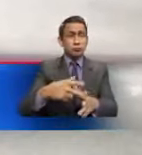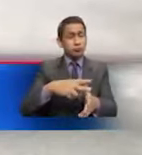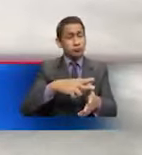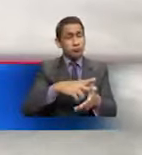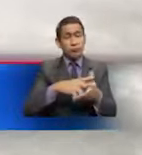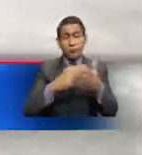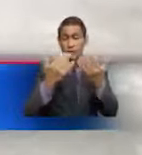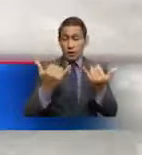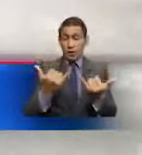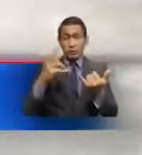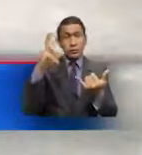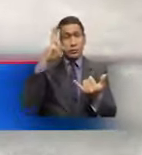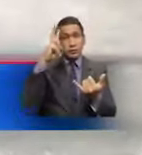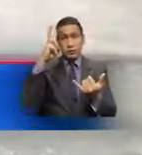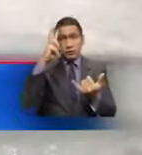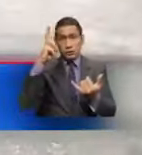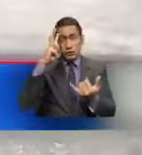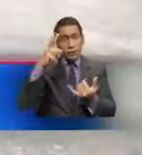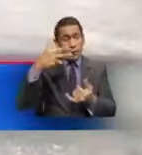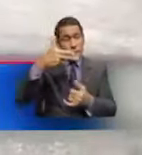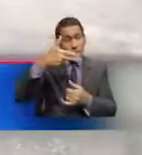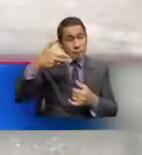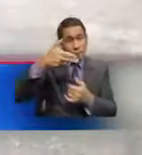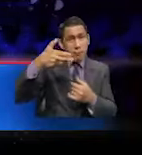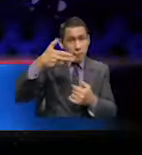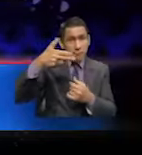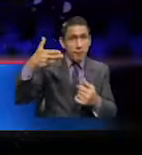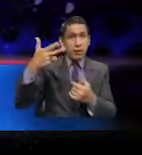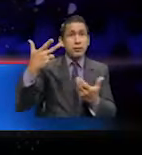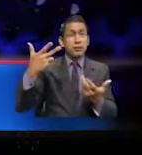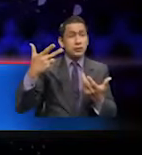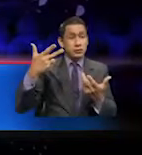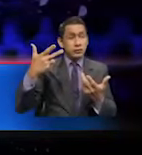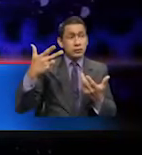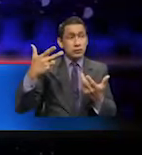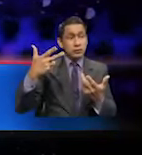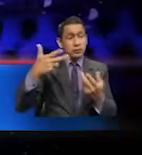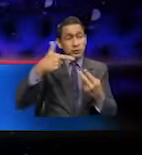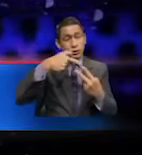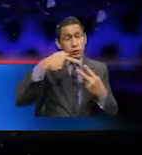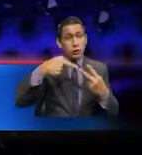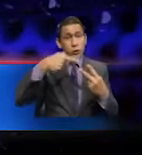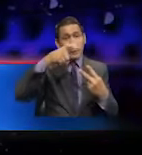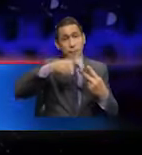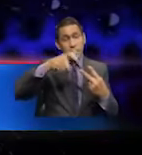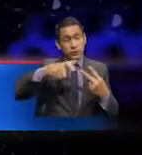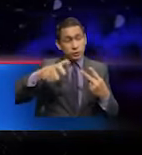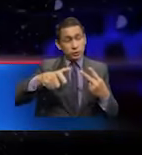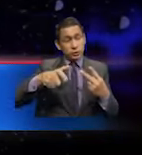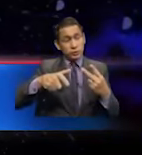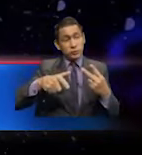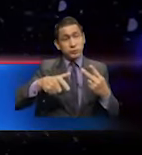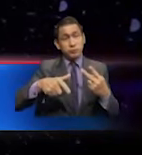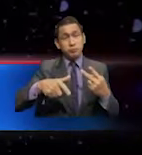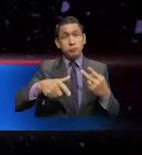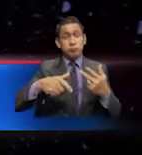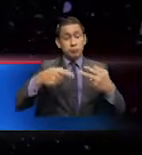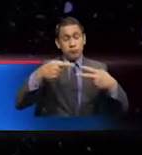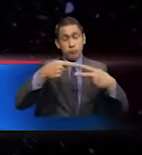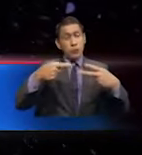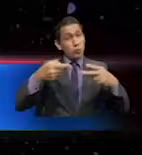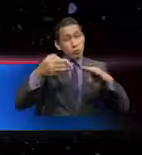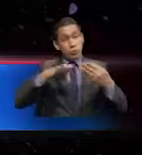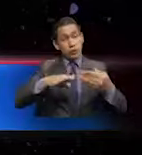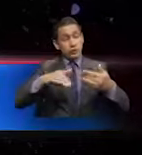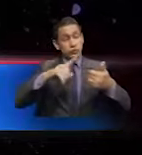lo que ve que disparan al otro chico, como él es enfermito, se acerca. A la final el otro que llegaron a matar a ese otro chico, a la final pensaba que el